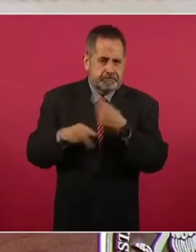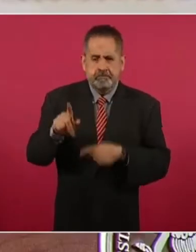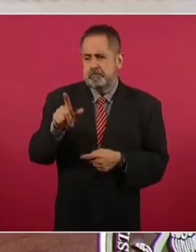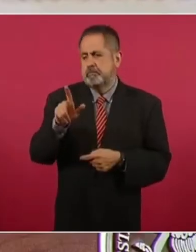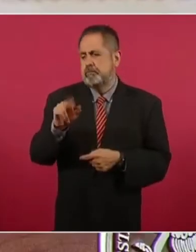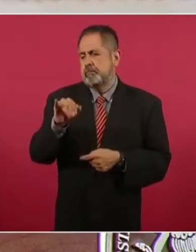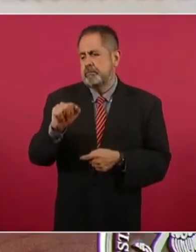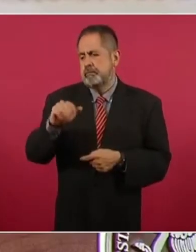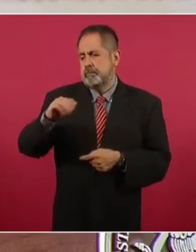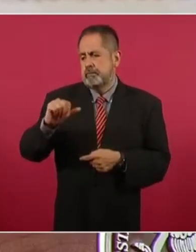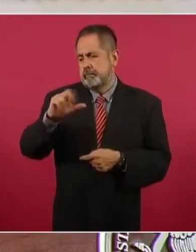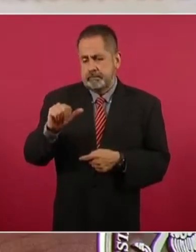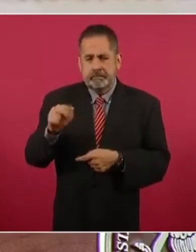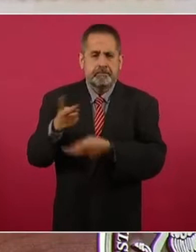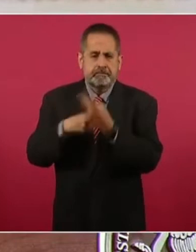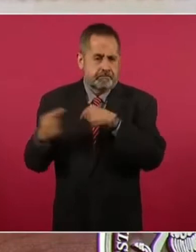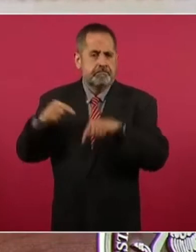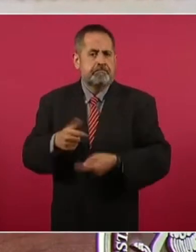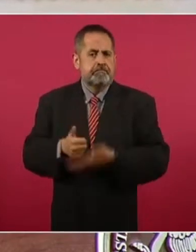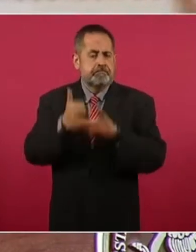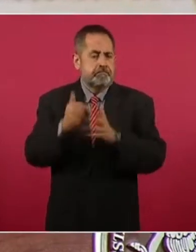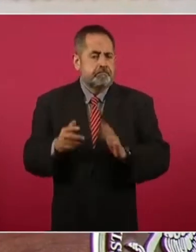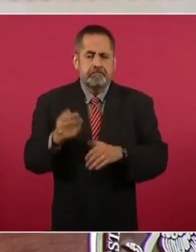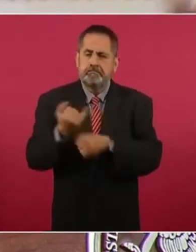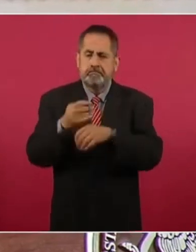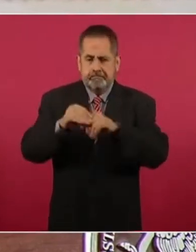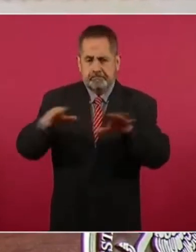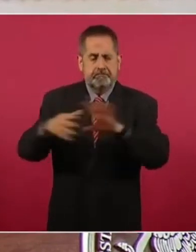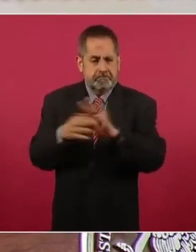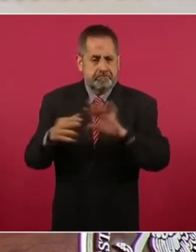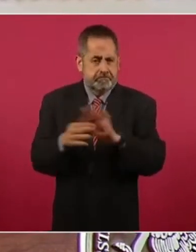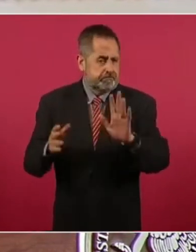Luisa María Alcalde, que nos ayude y se informe.